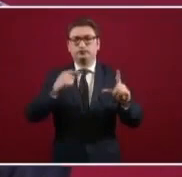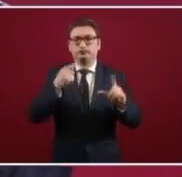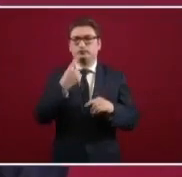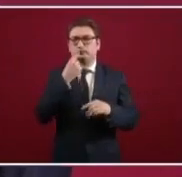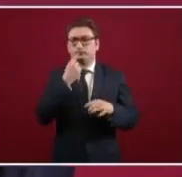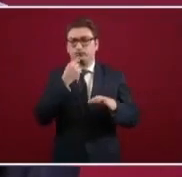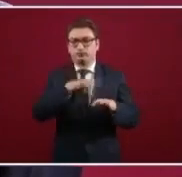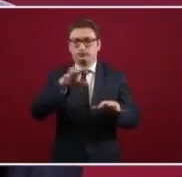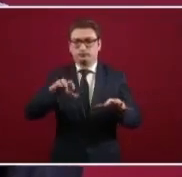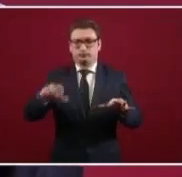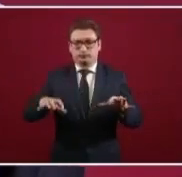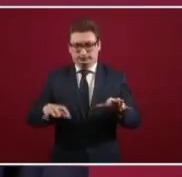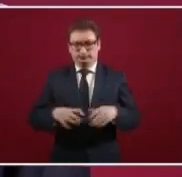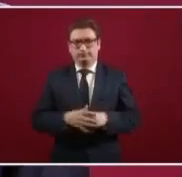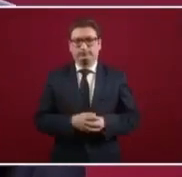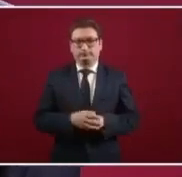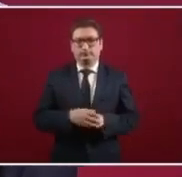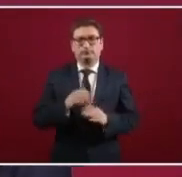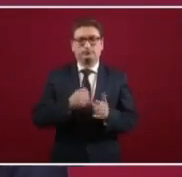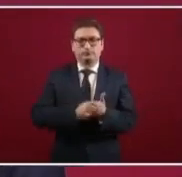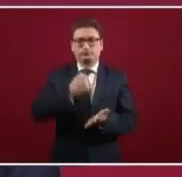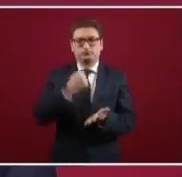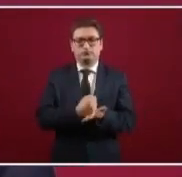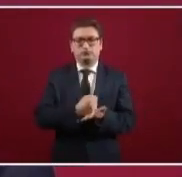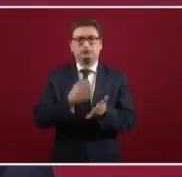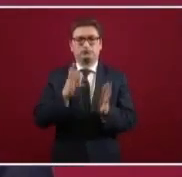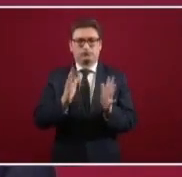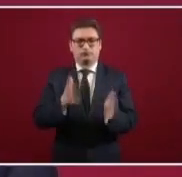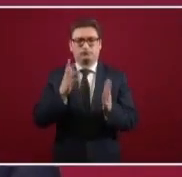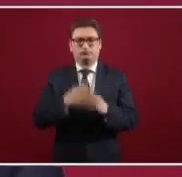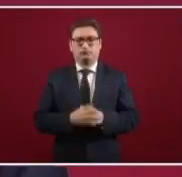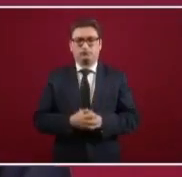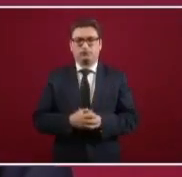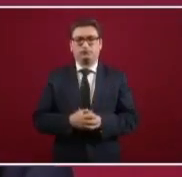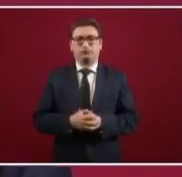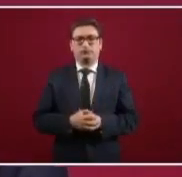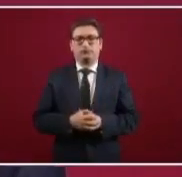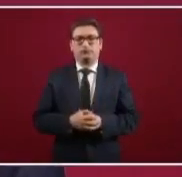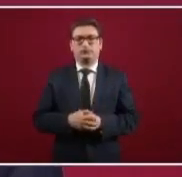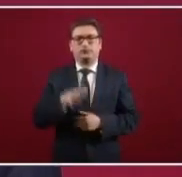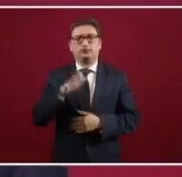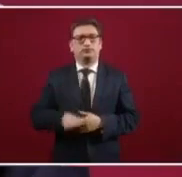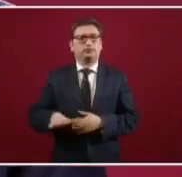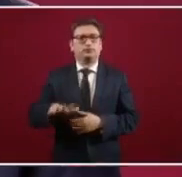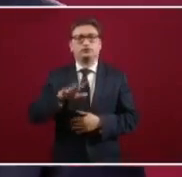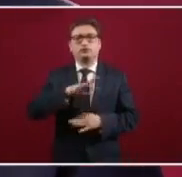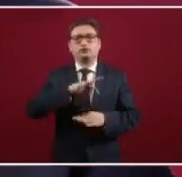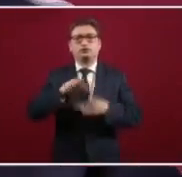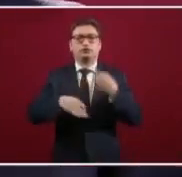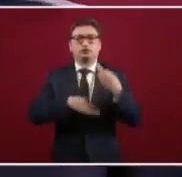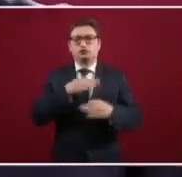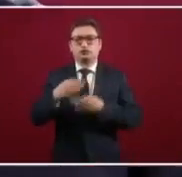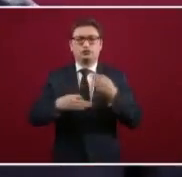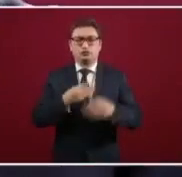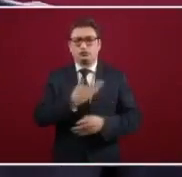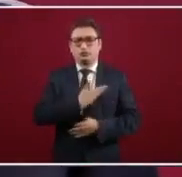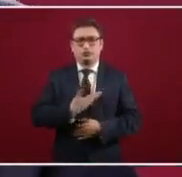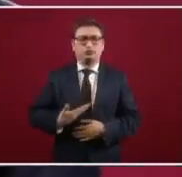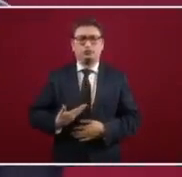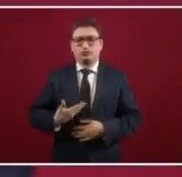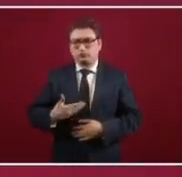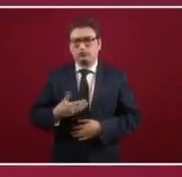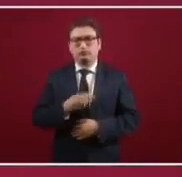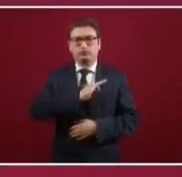que fue aprobado por unanimidad de todas y todos los presidentes municipales